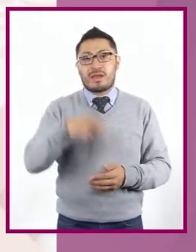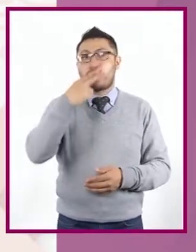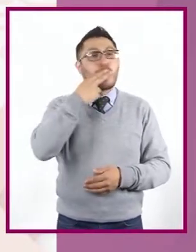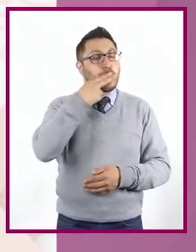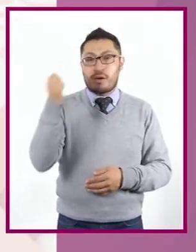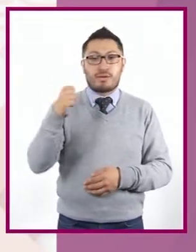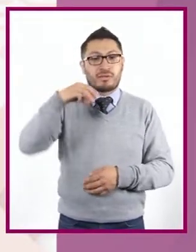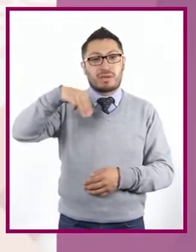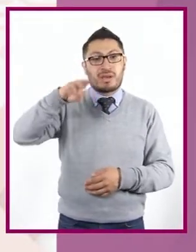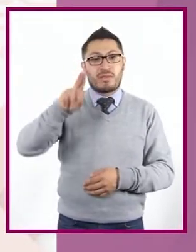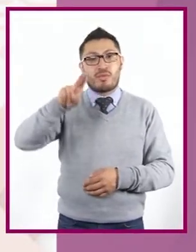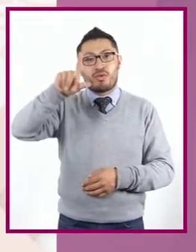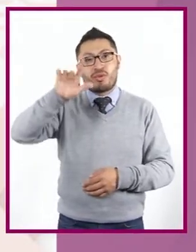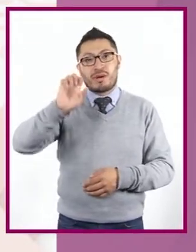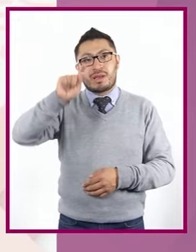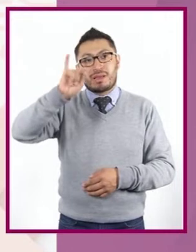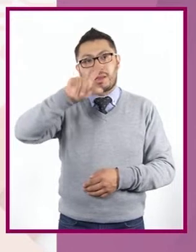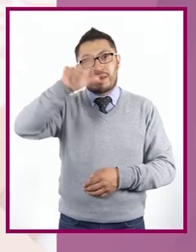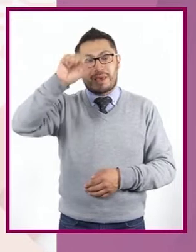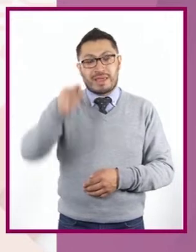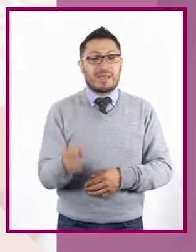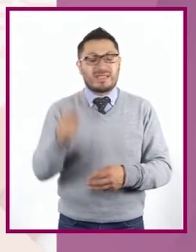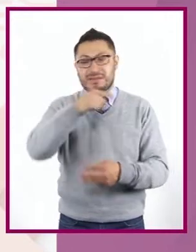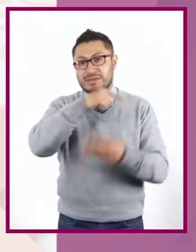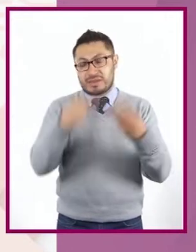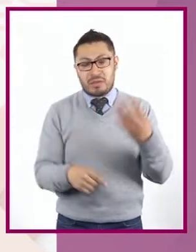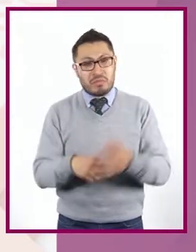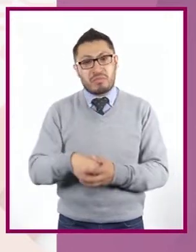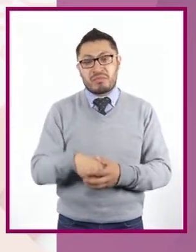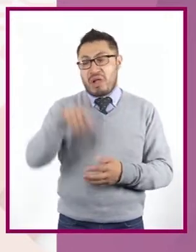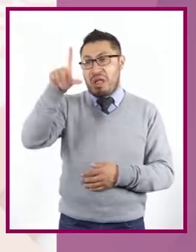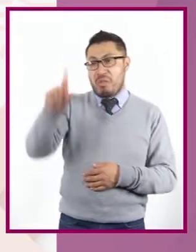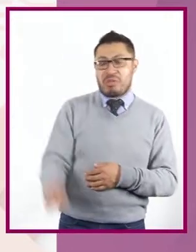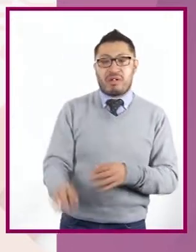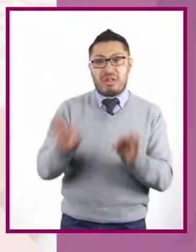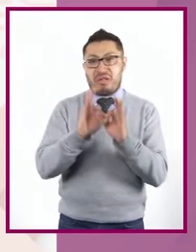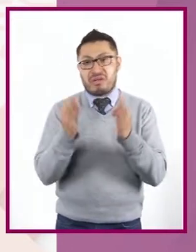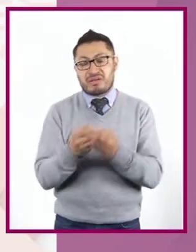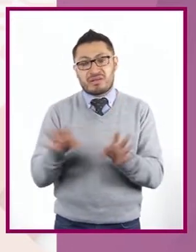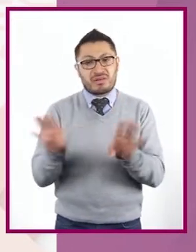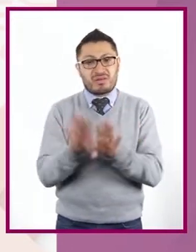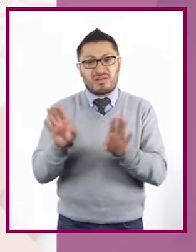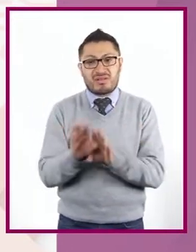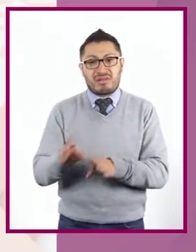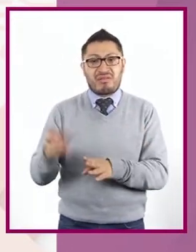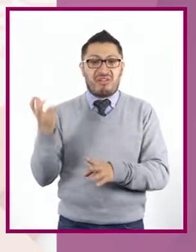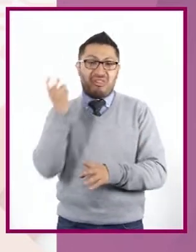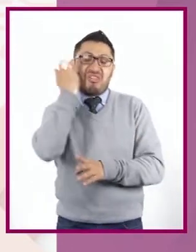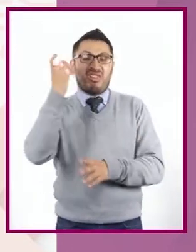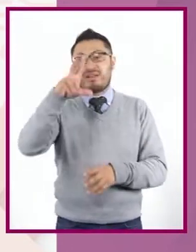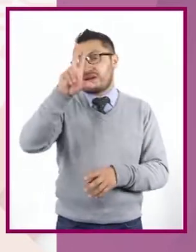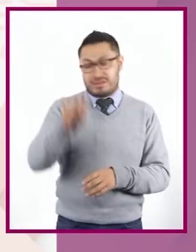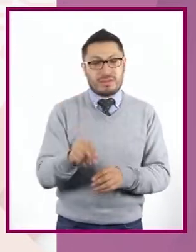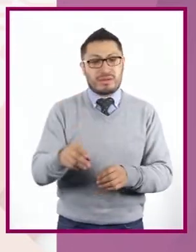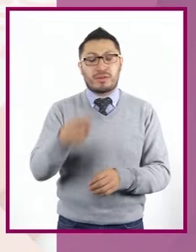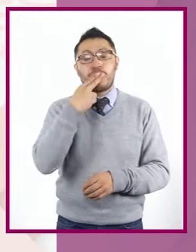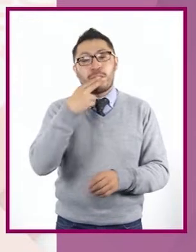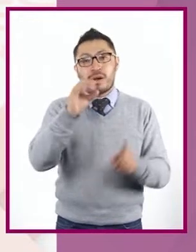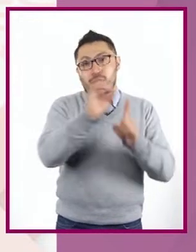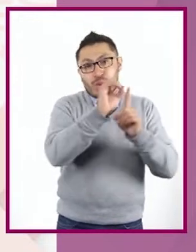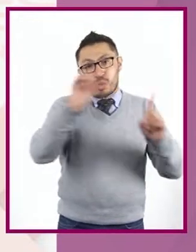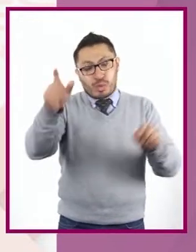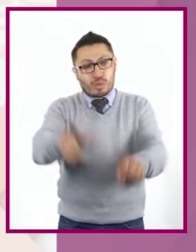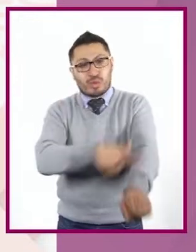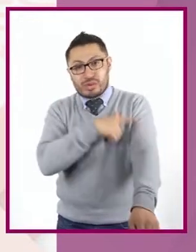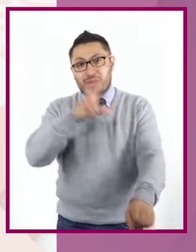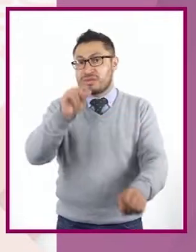las muletillas, vulgarismos o modismos. Se utilizan frases o oraciones más largas. No hay evidentes